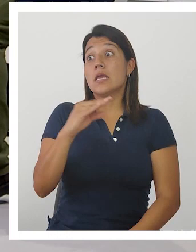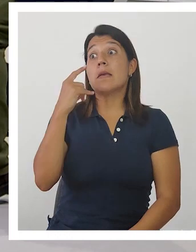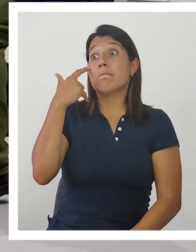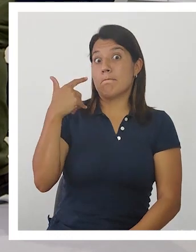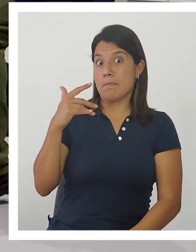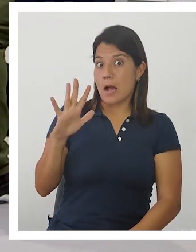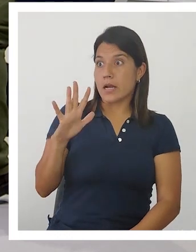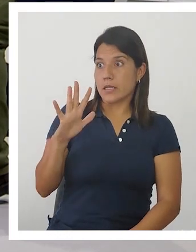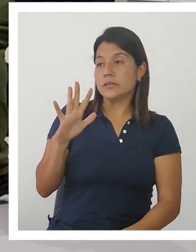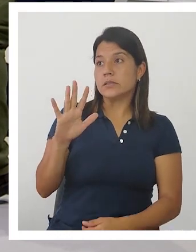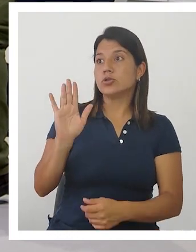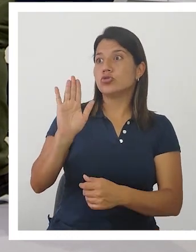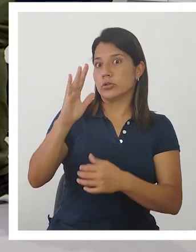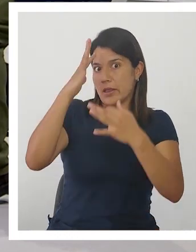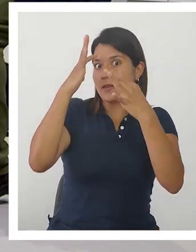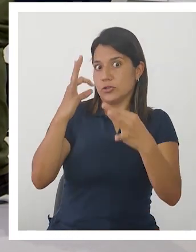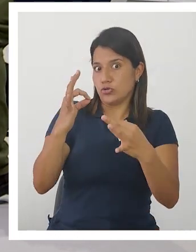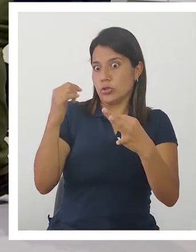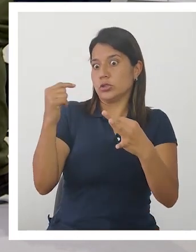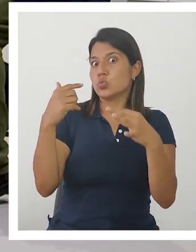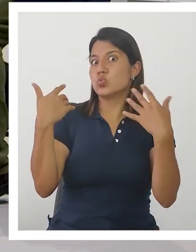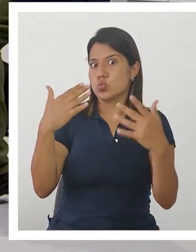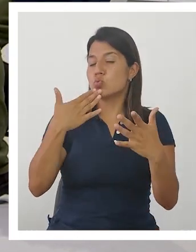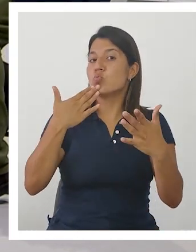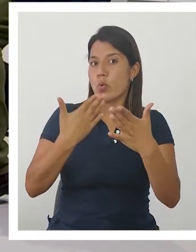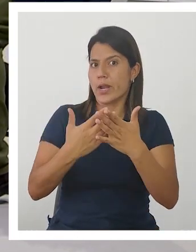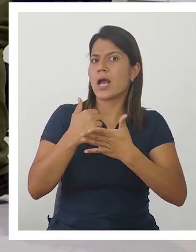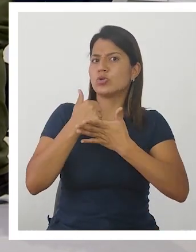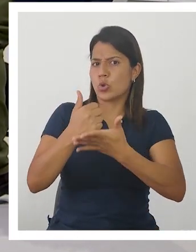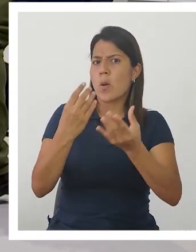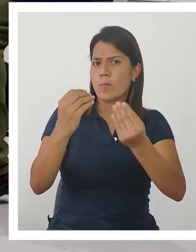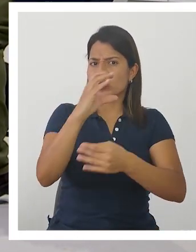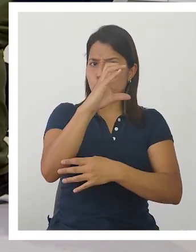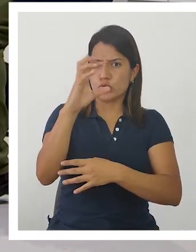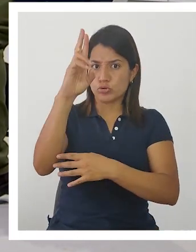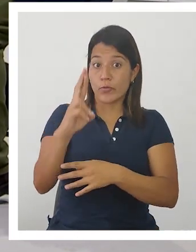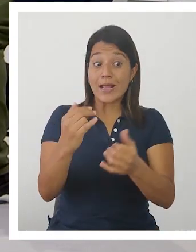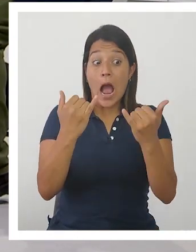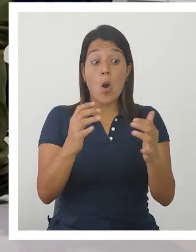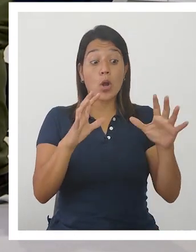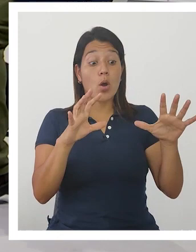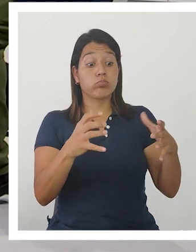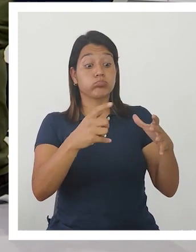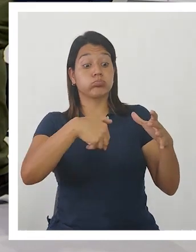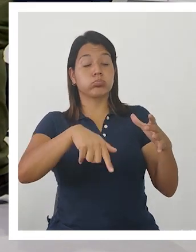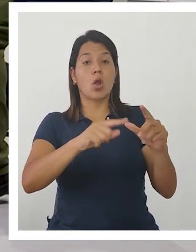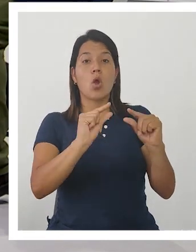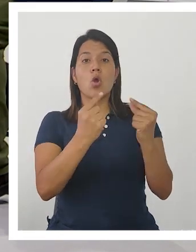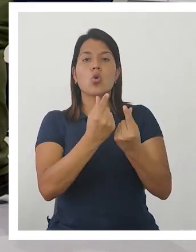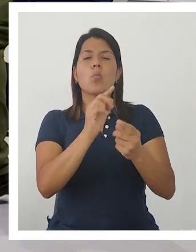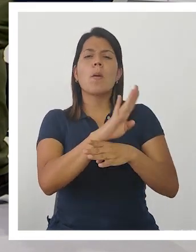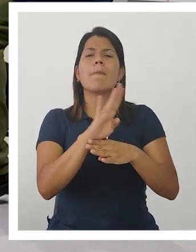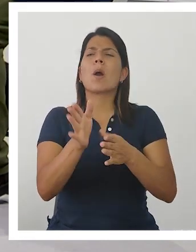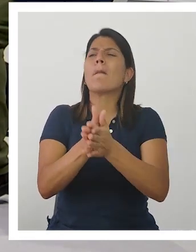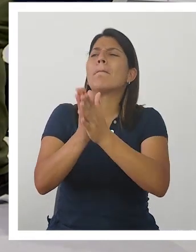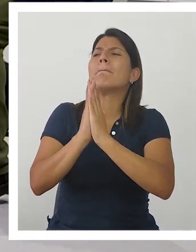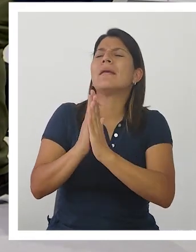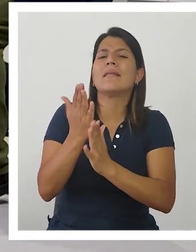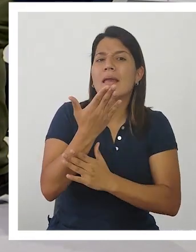efectivas. El sector bancario está solicitando que estas políticas dejen de ser tan